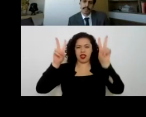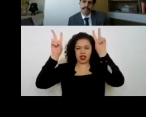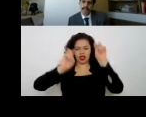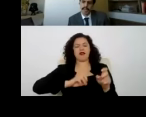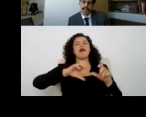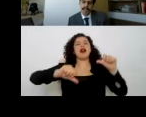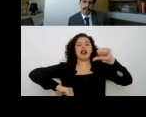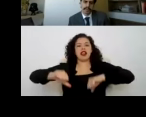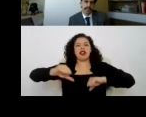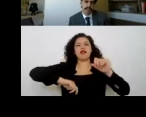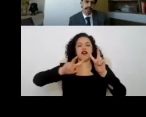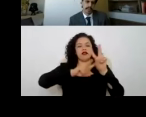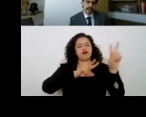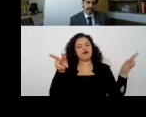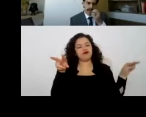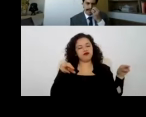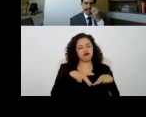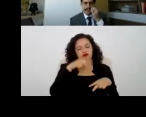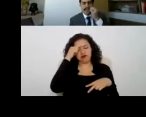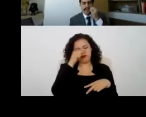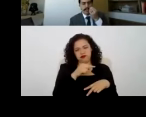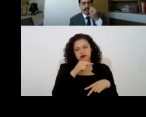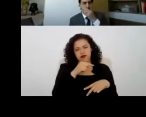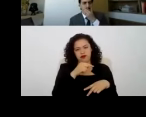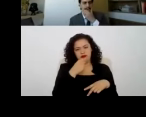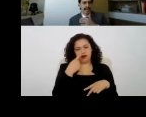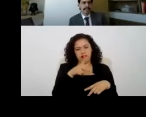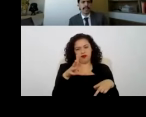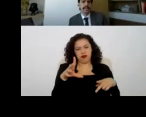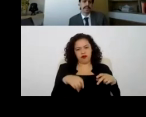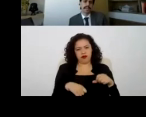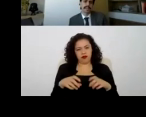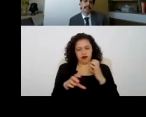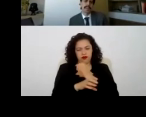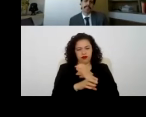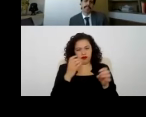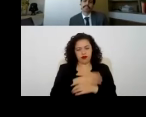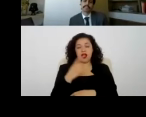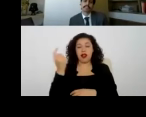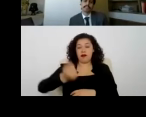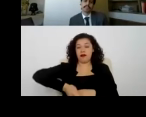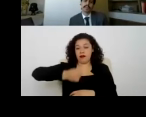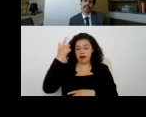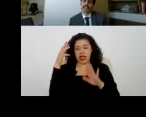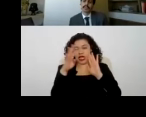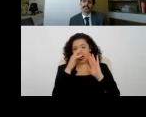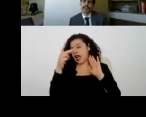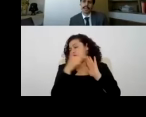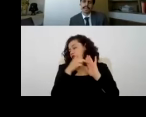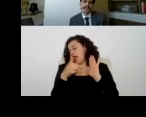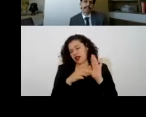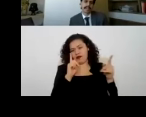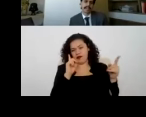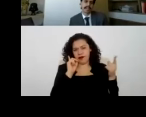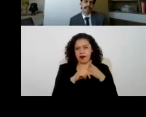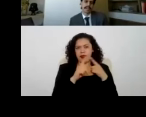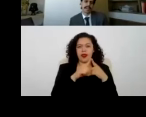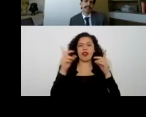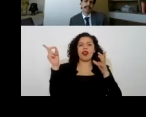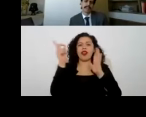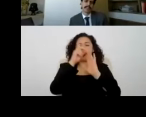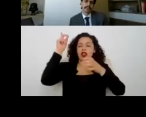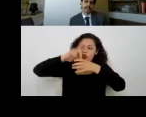vulnerable consistente en donaciones. Y el primer criterio es que las donaciones que